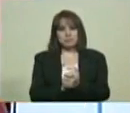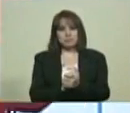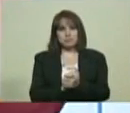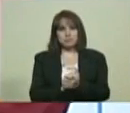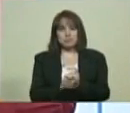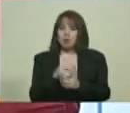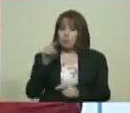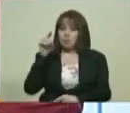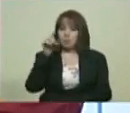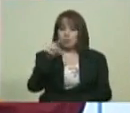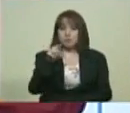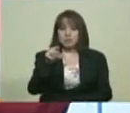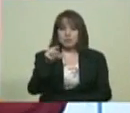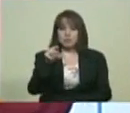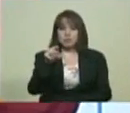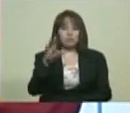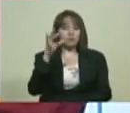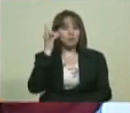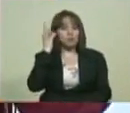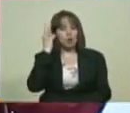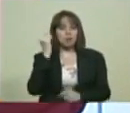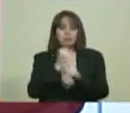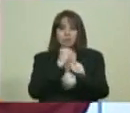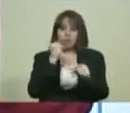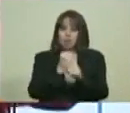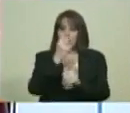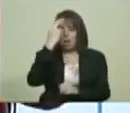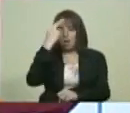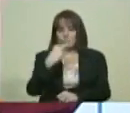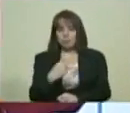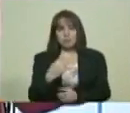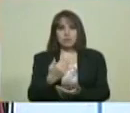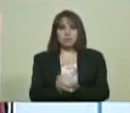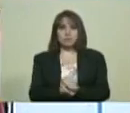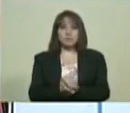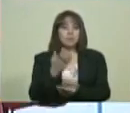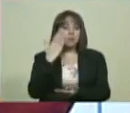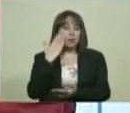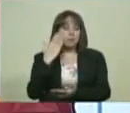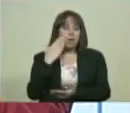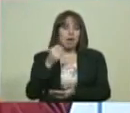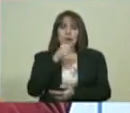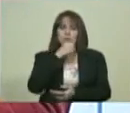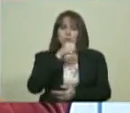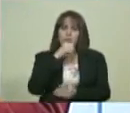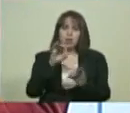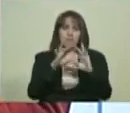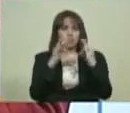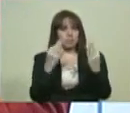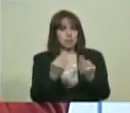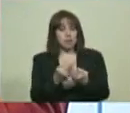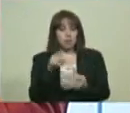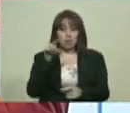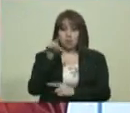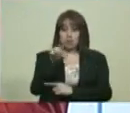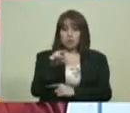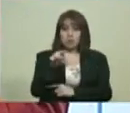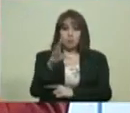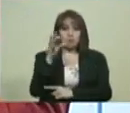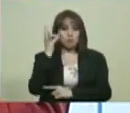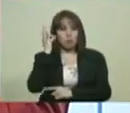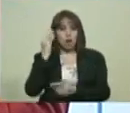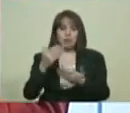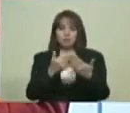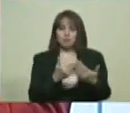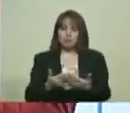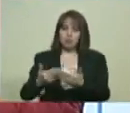ti. Mujer trabajadora, humilde, madre de familia, abuela de familia. Por ti, mujer